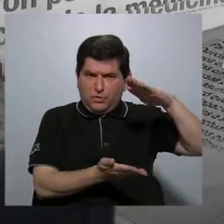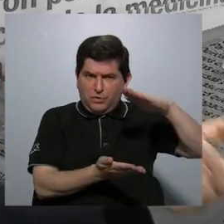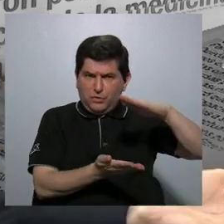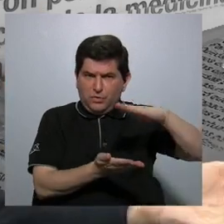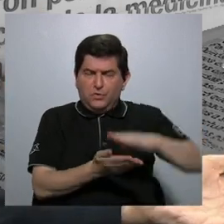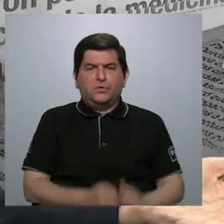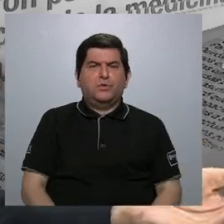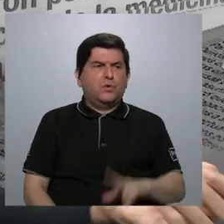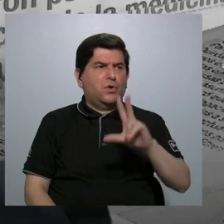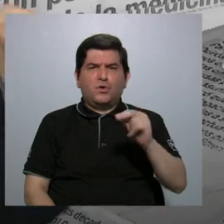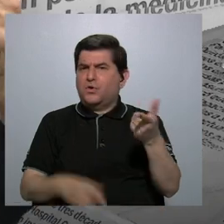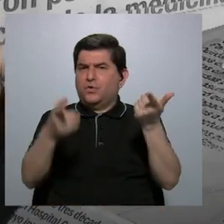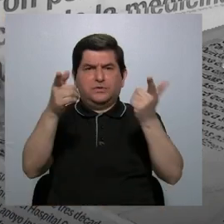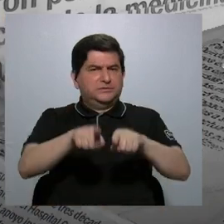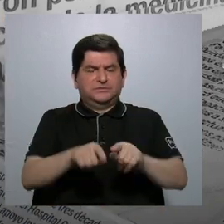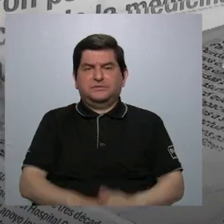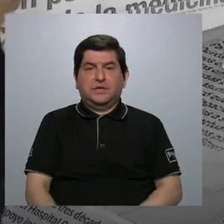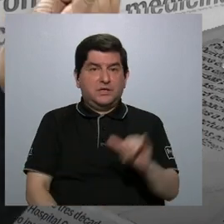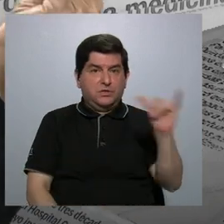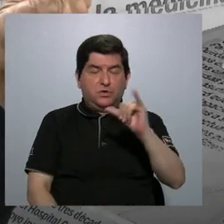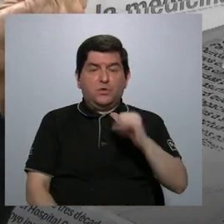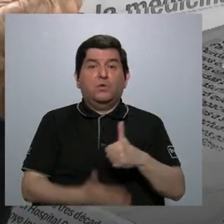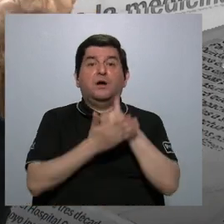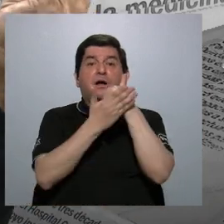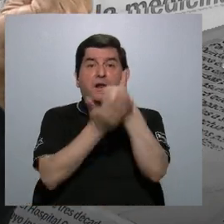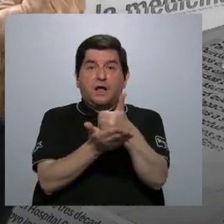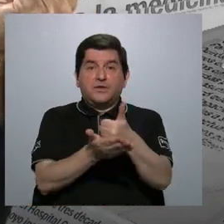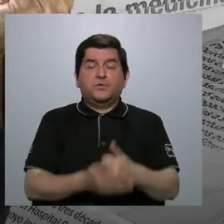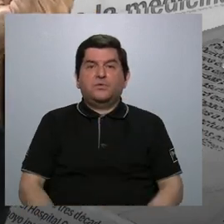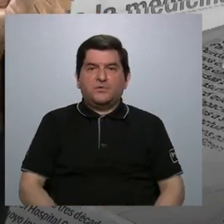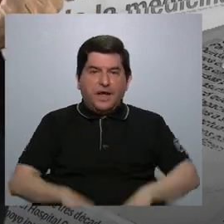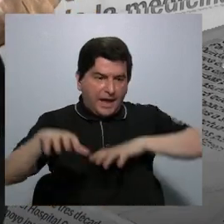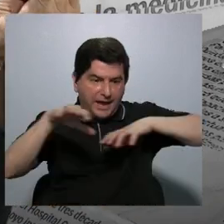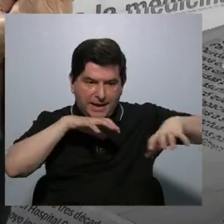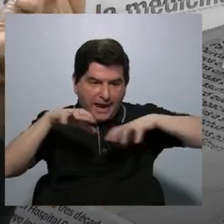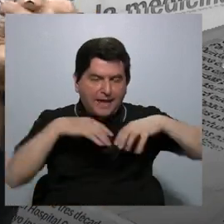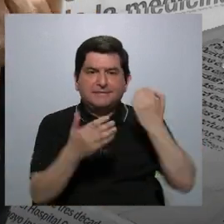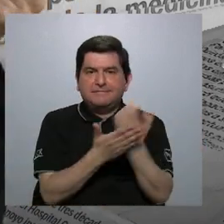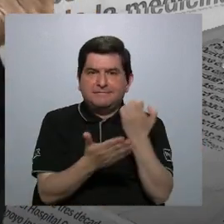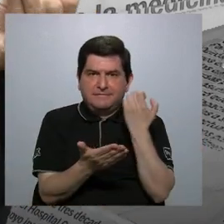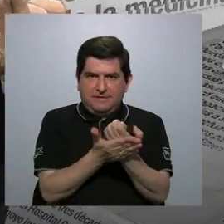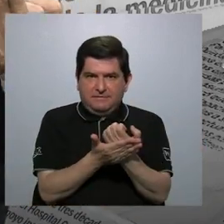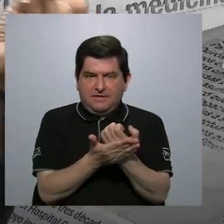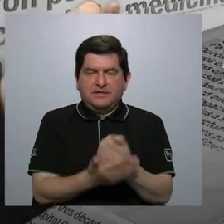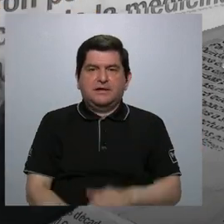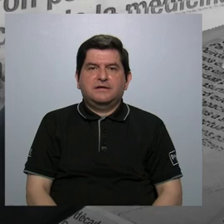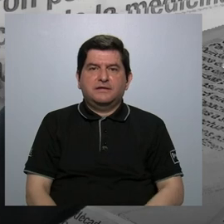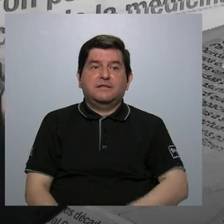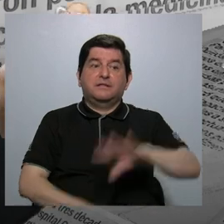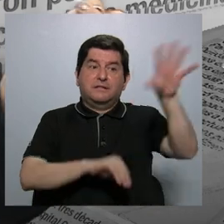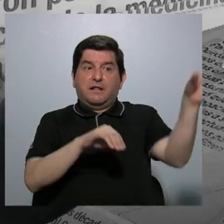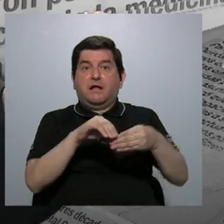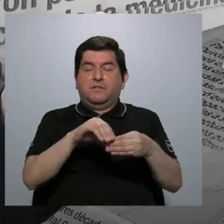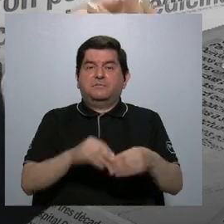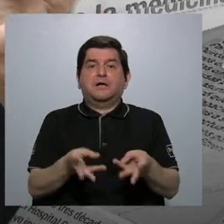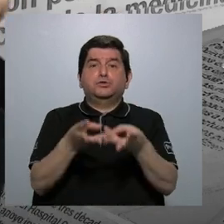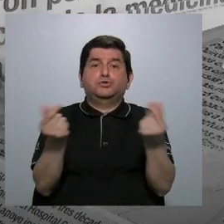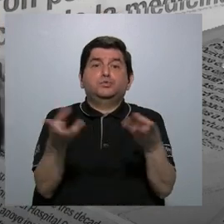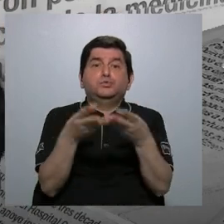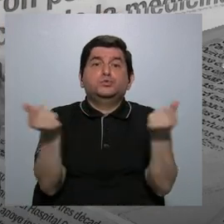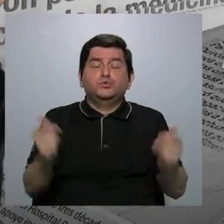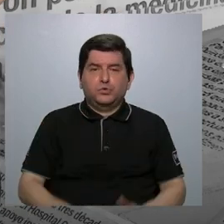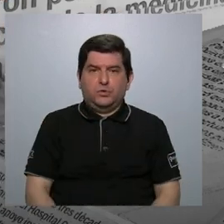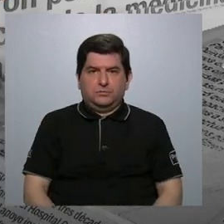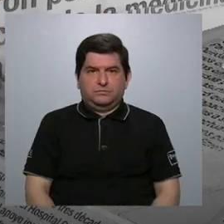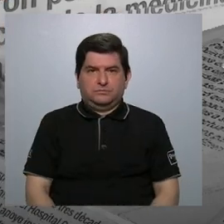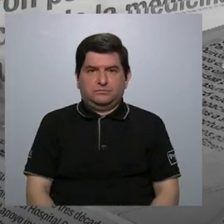sea, no se están dando, que eso también contribuye con el dinamismo de la economía y aparte de eso da solución porque